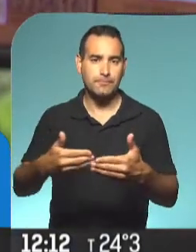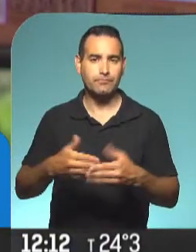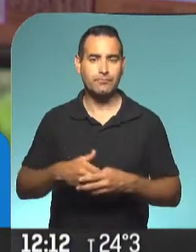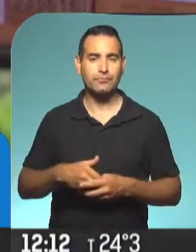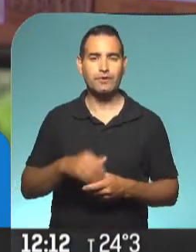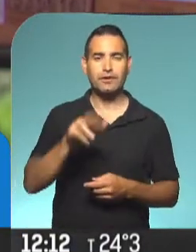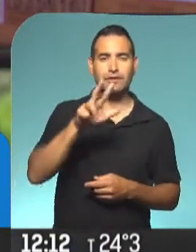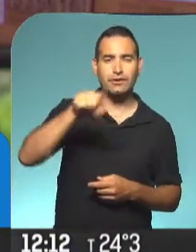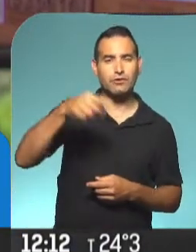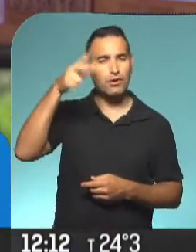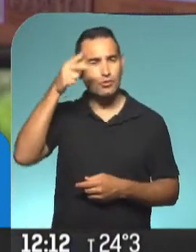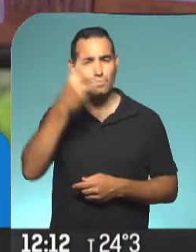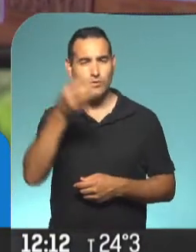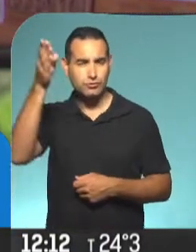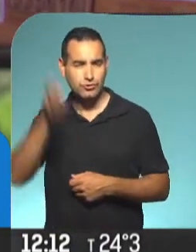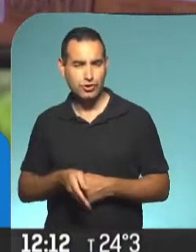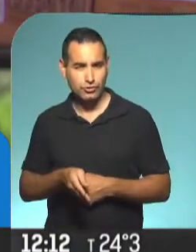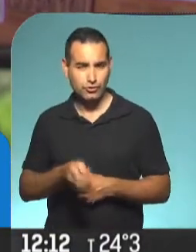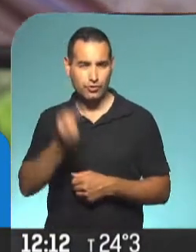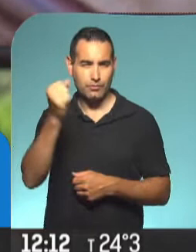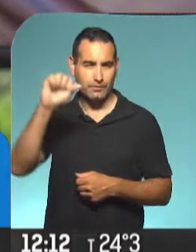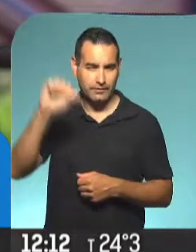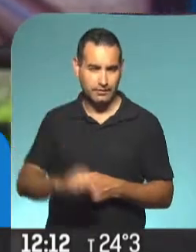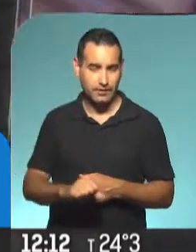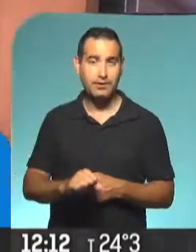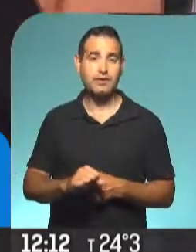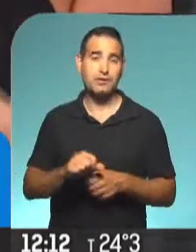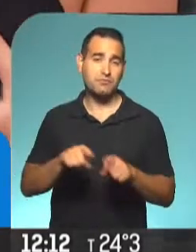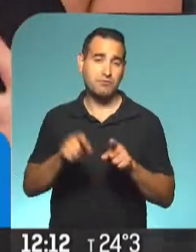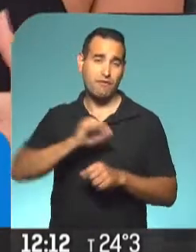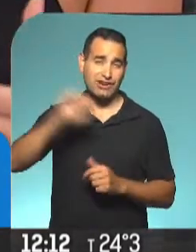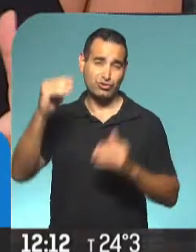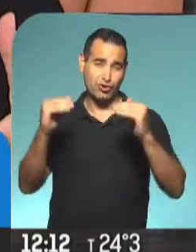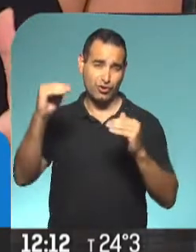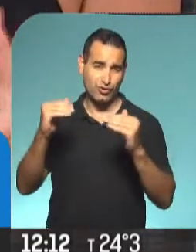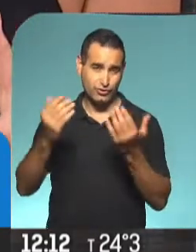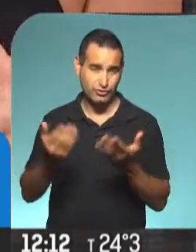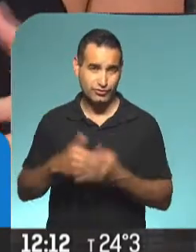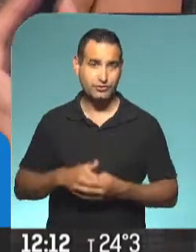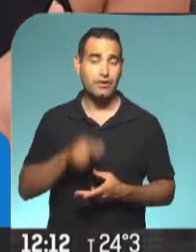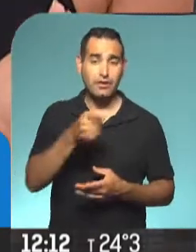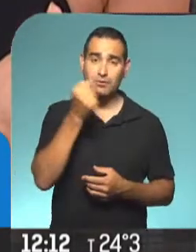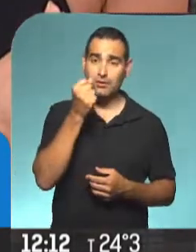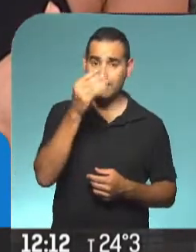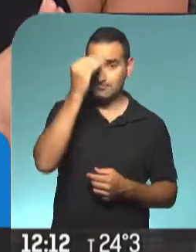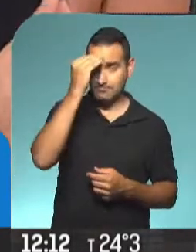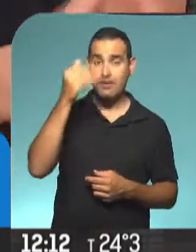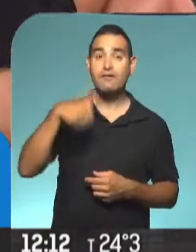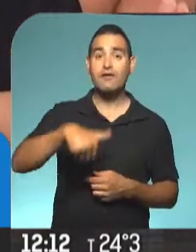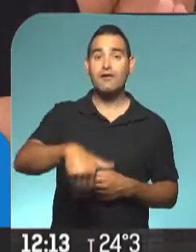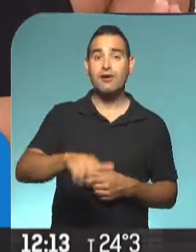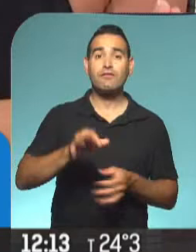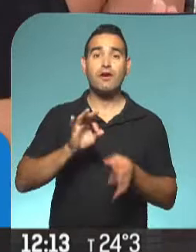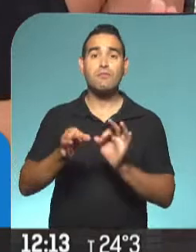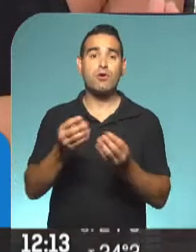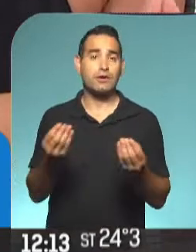había sido el 3,8-4%, en línea prácticamente con lo que fue la inflación, y me parece que ese es un factor a tener en cuenta qué va a pasar con el tipo de cambio, y me